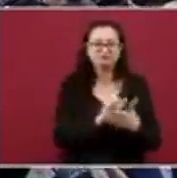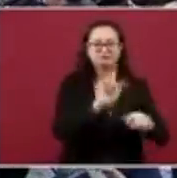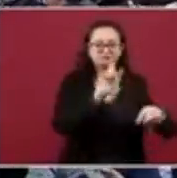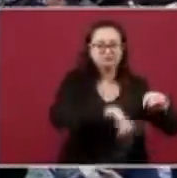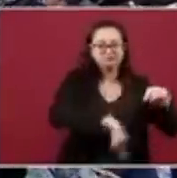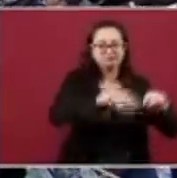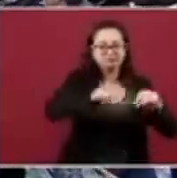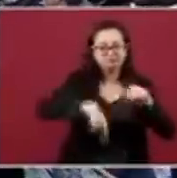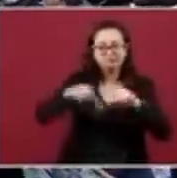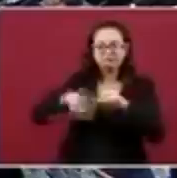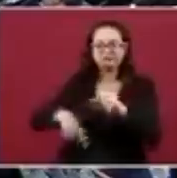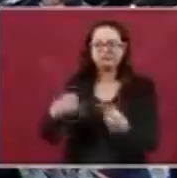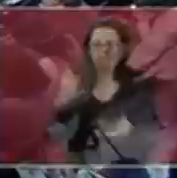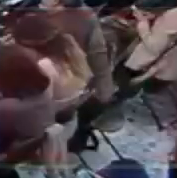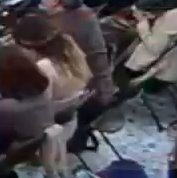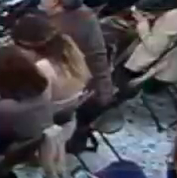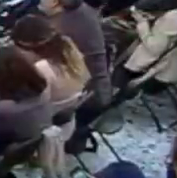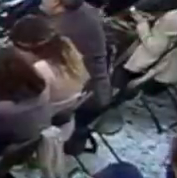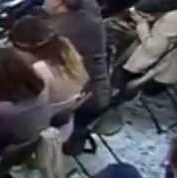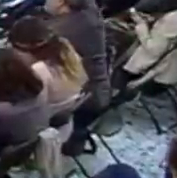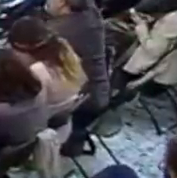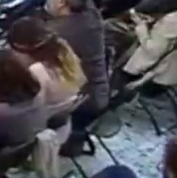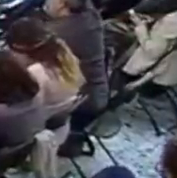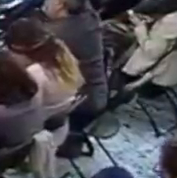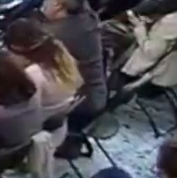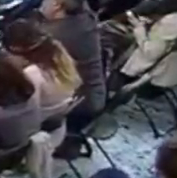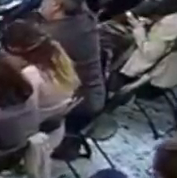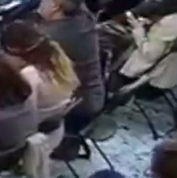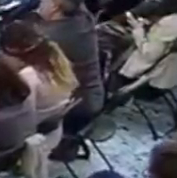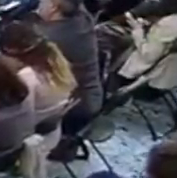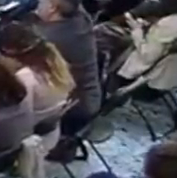de malos manejos.